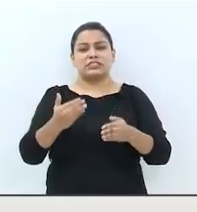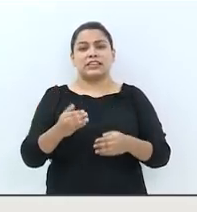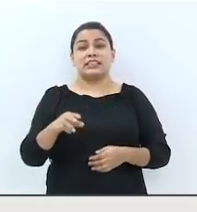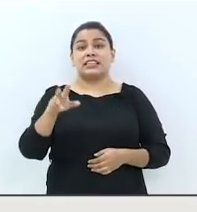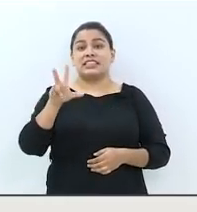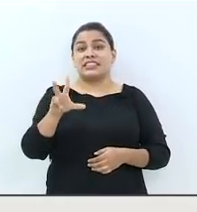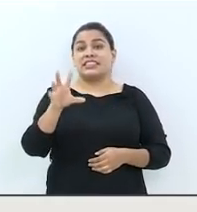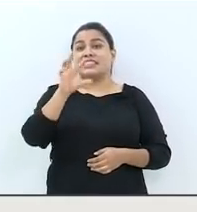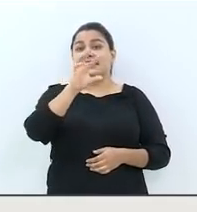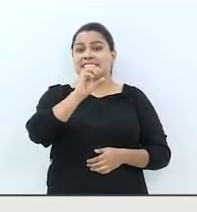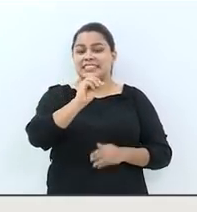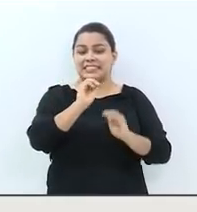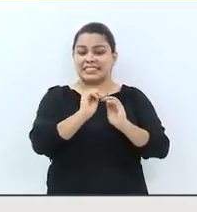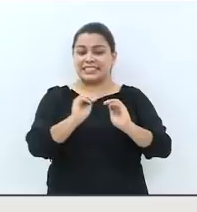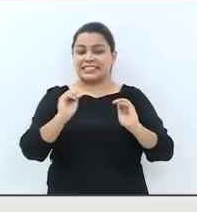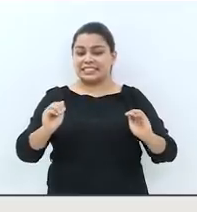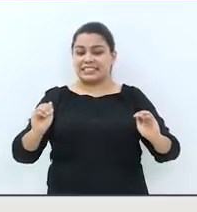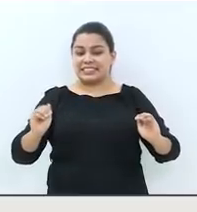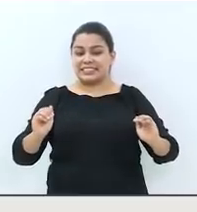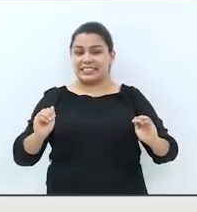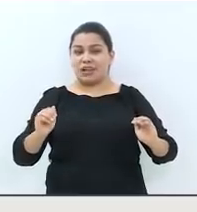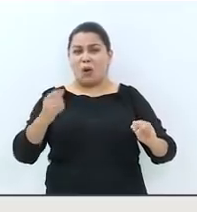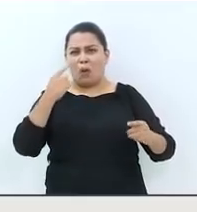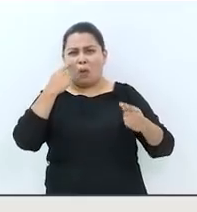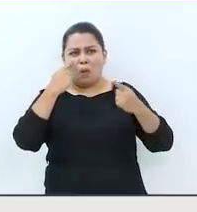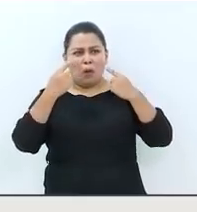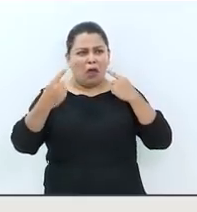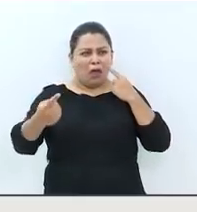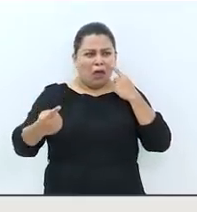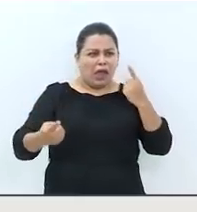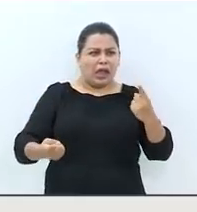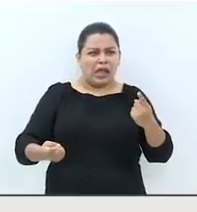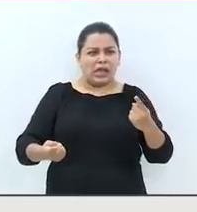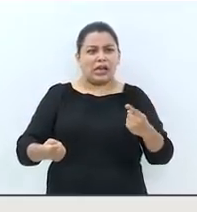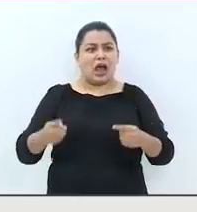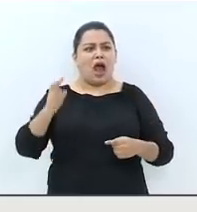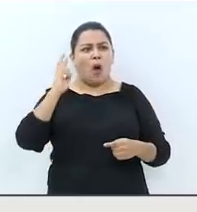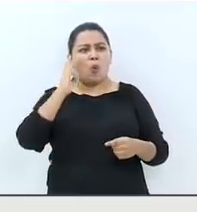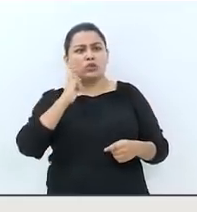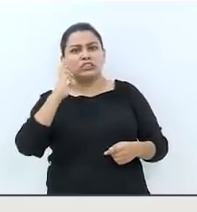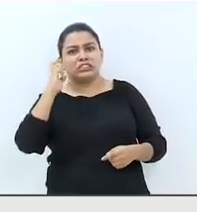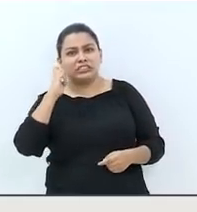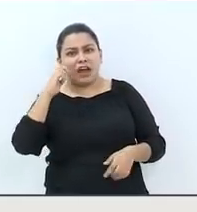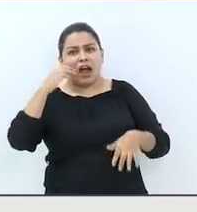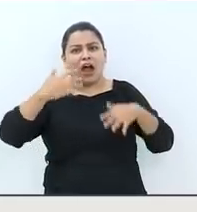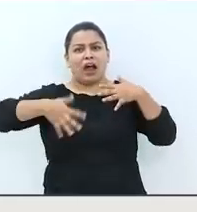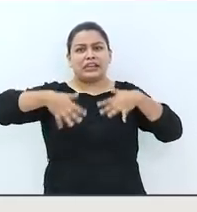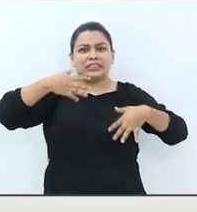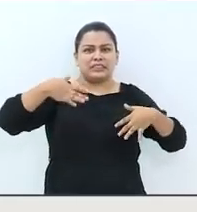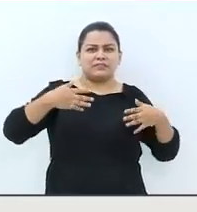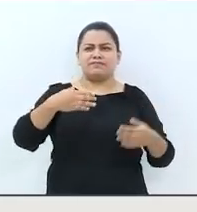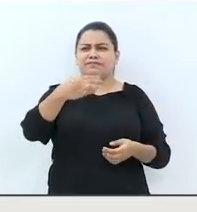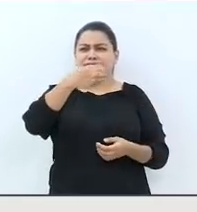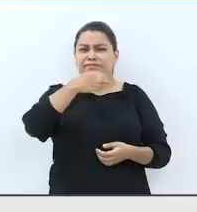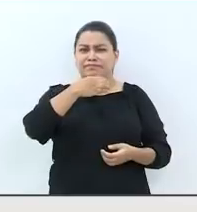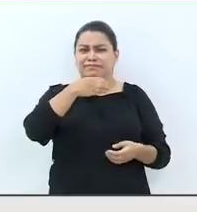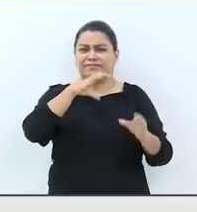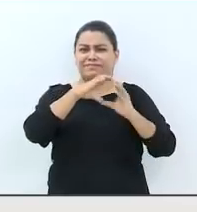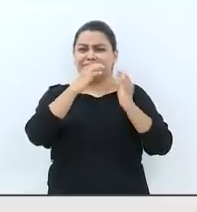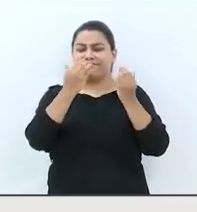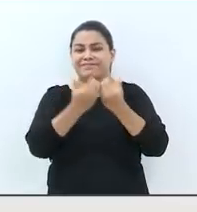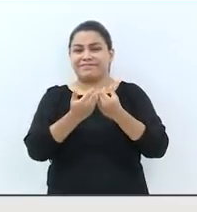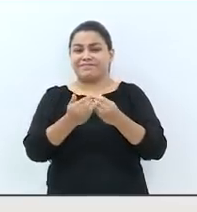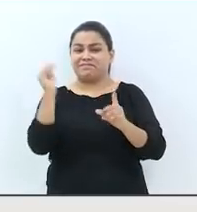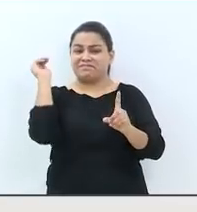niños y niñas. Unos visuales, unos kinestésicos, otros auditivos. O sea, qué difícil debe de ser dar una clase en